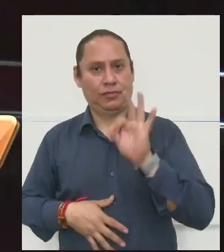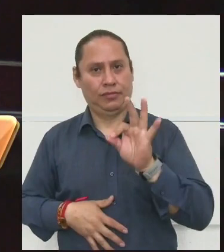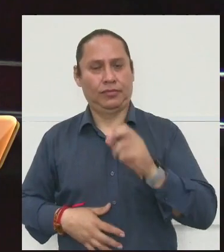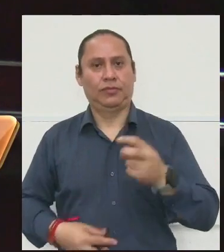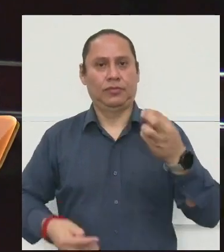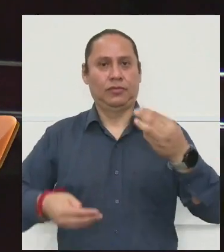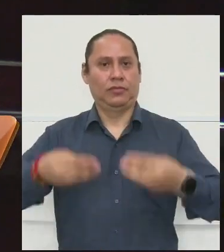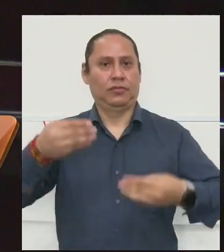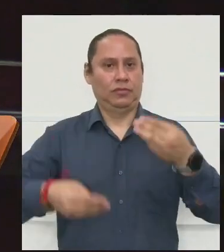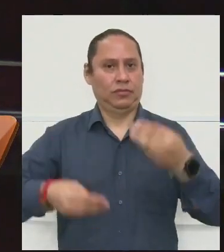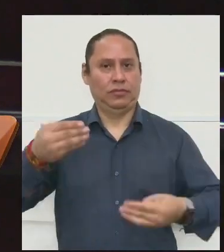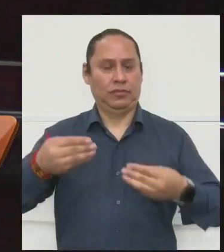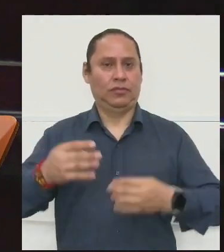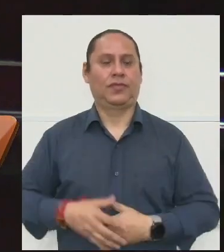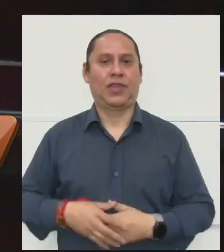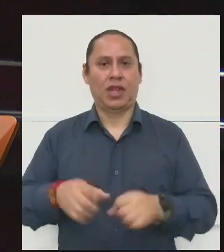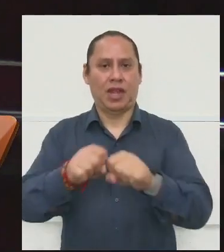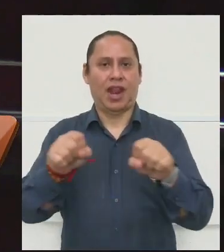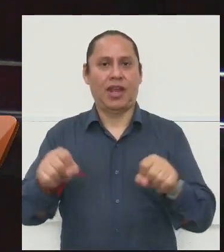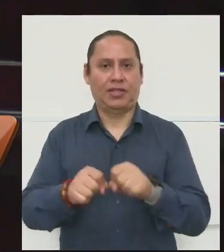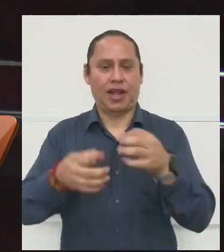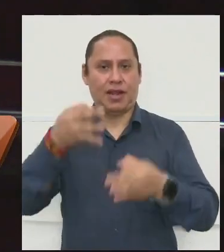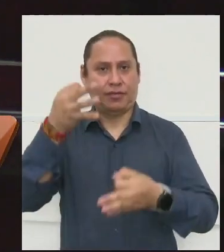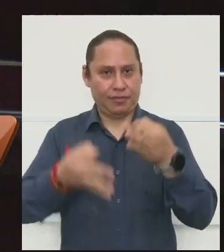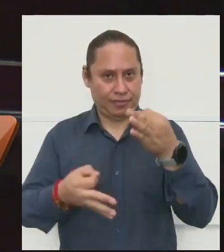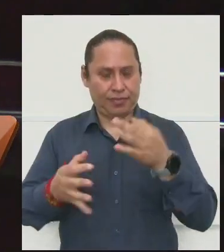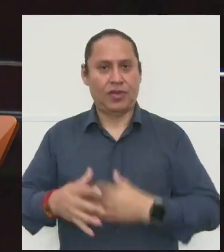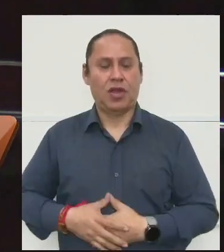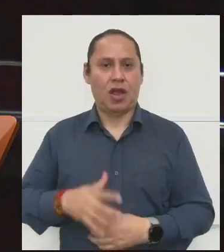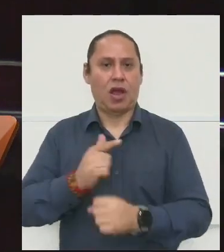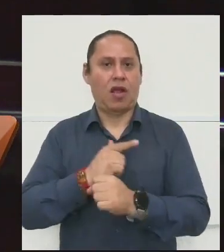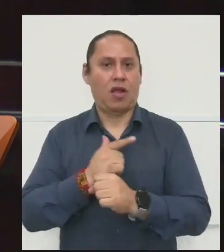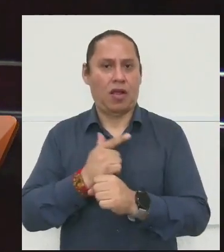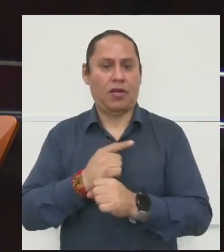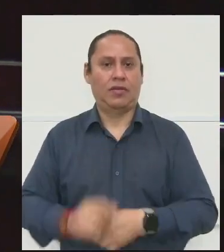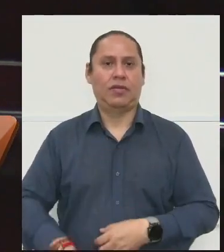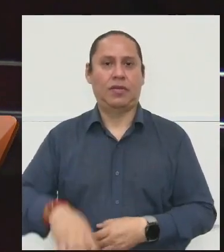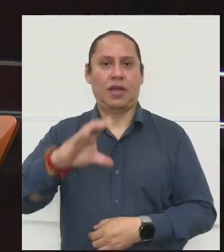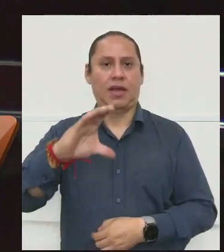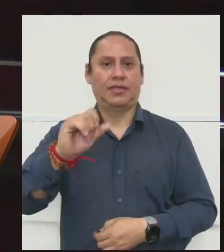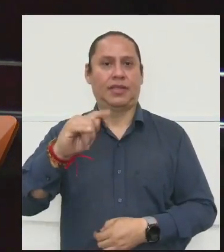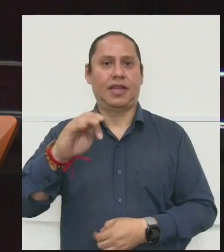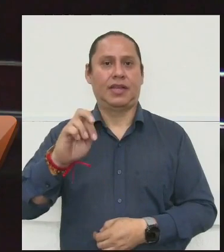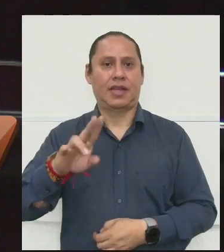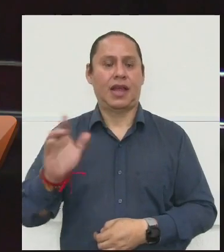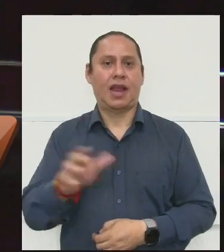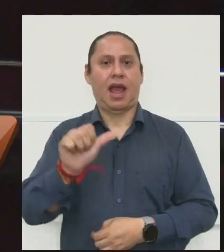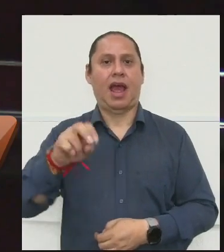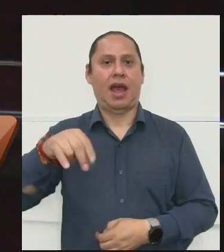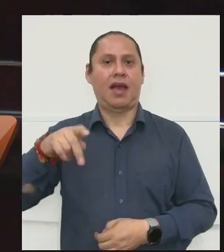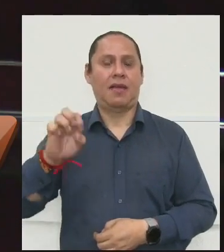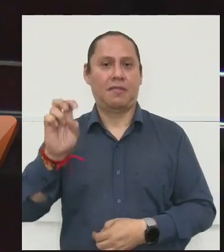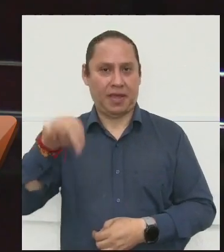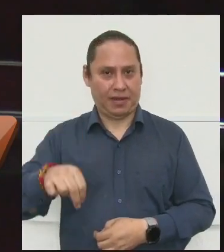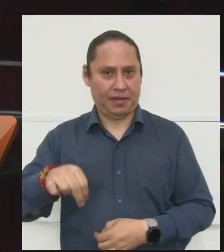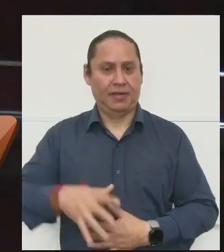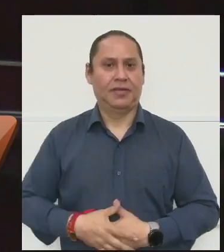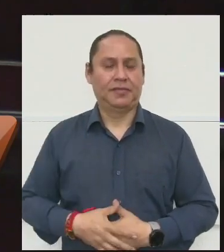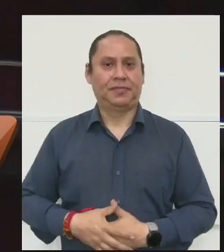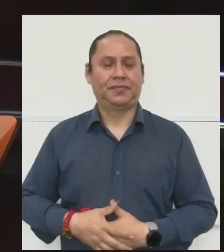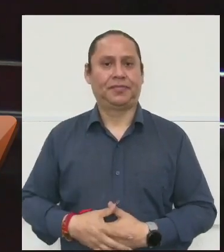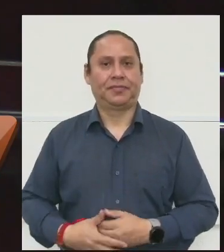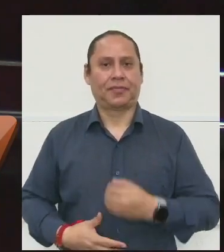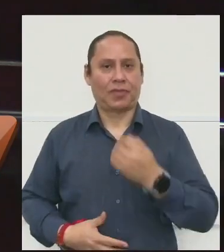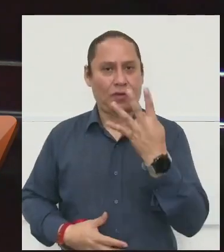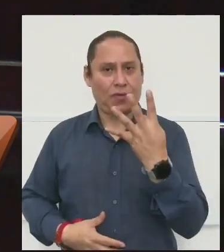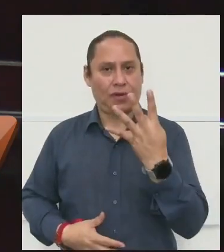como magistrado de sala regional colegiada a Licenciado César amín Aguilar Tejada punto